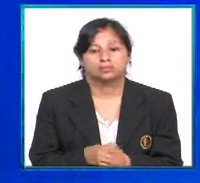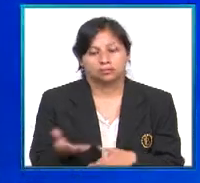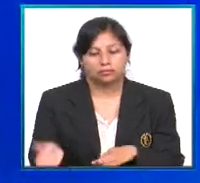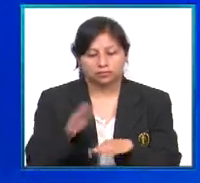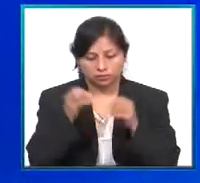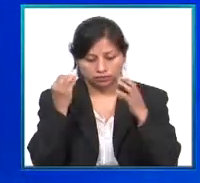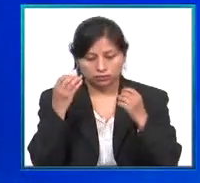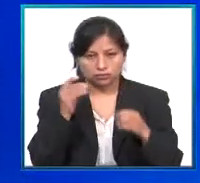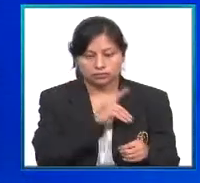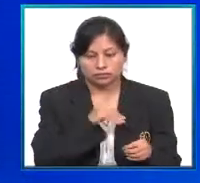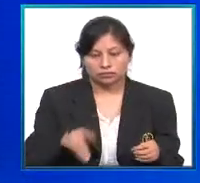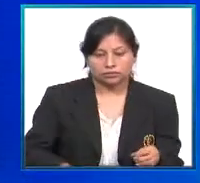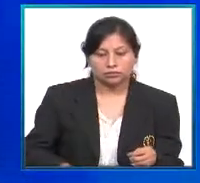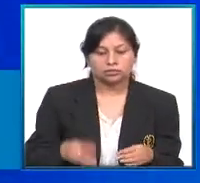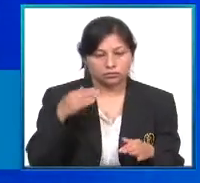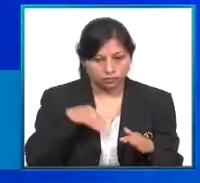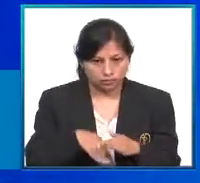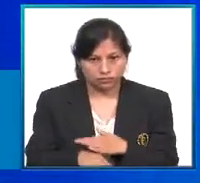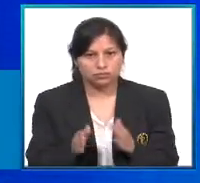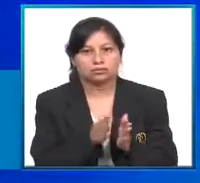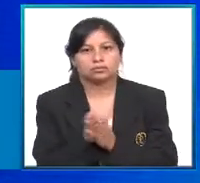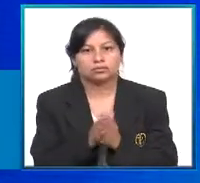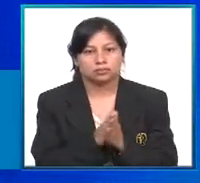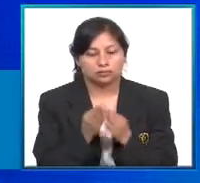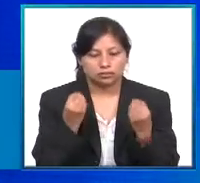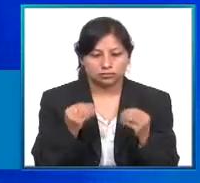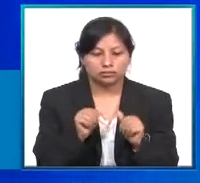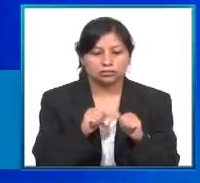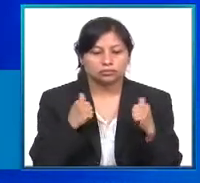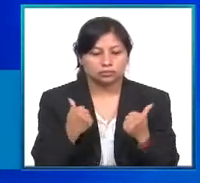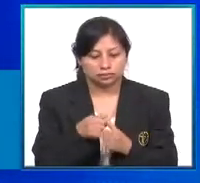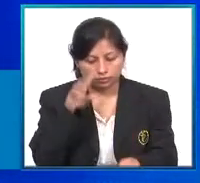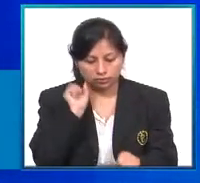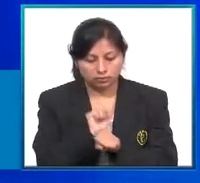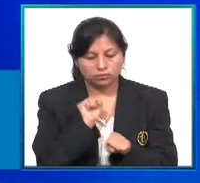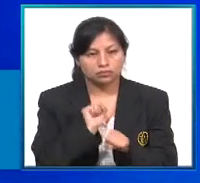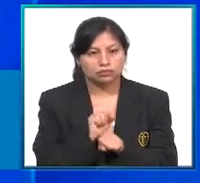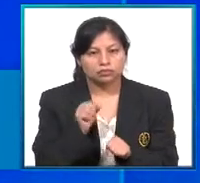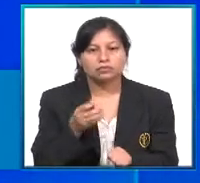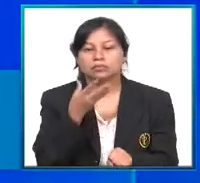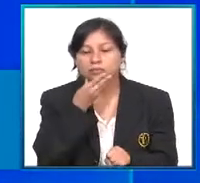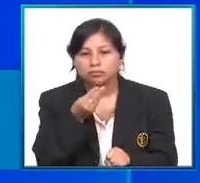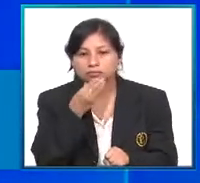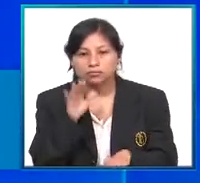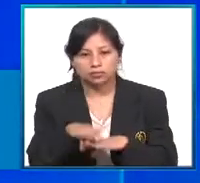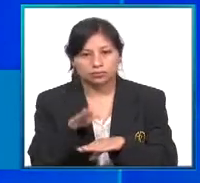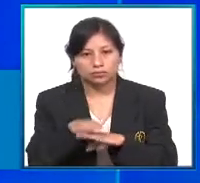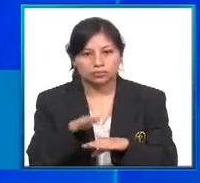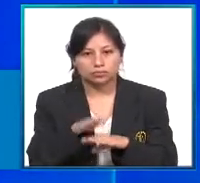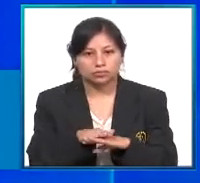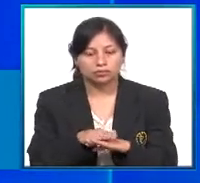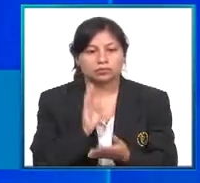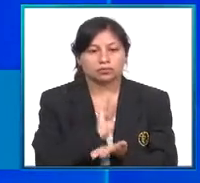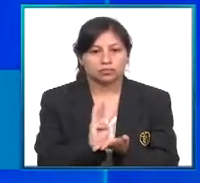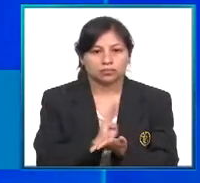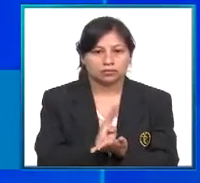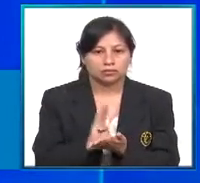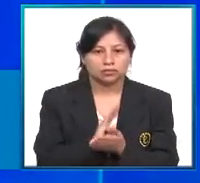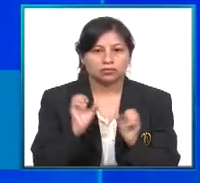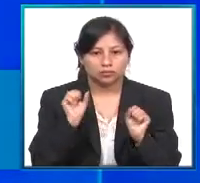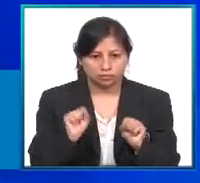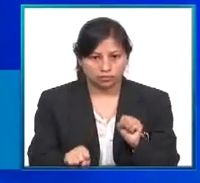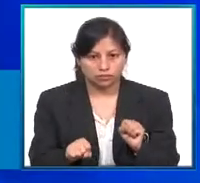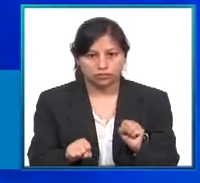En más información, diputados intervinieron a favor de varias asociaciones de trabajadores y jubilados que solicitan a entidades bancarias que se